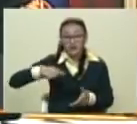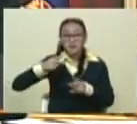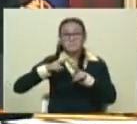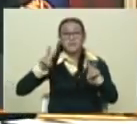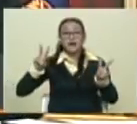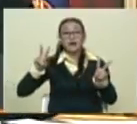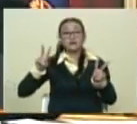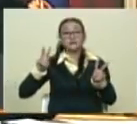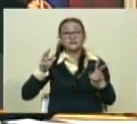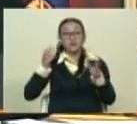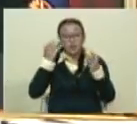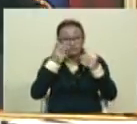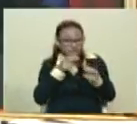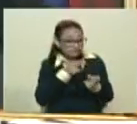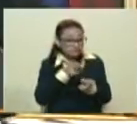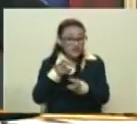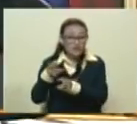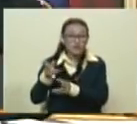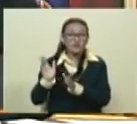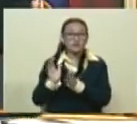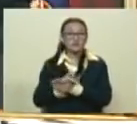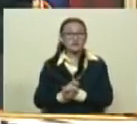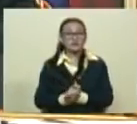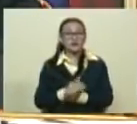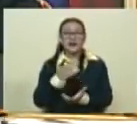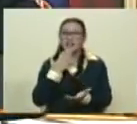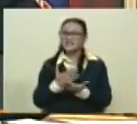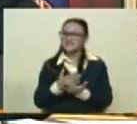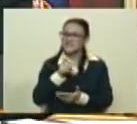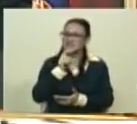FARC. ¿Gracias a quién?